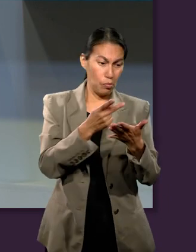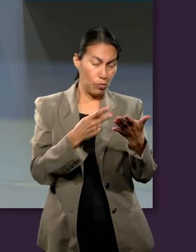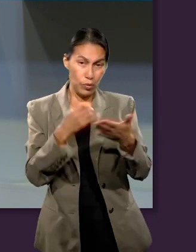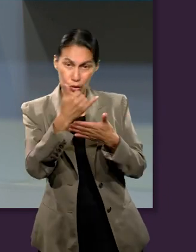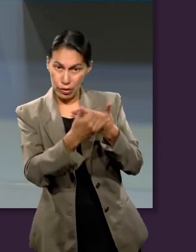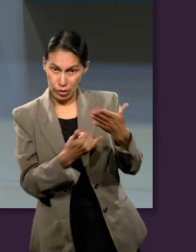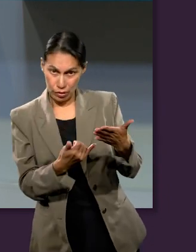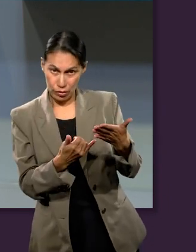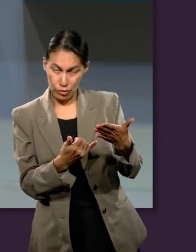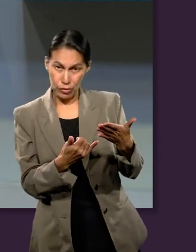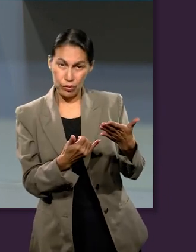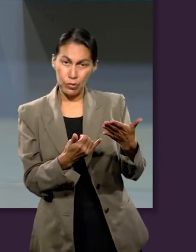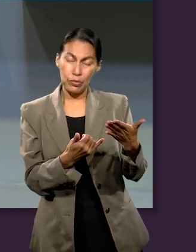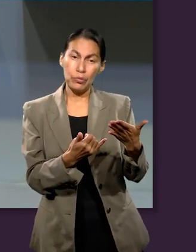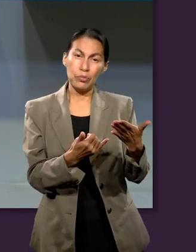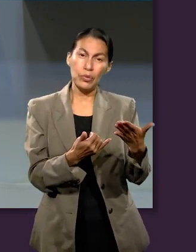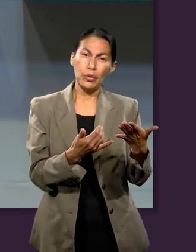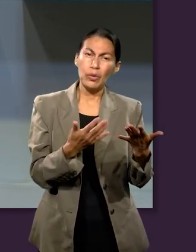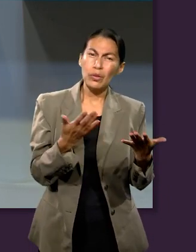donde